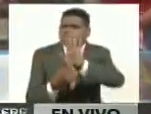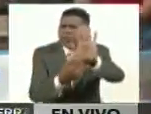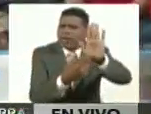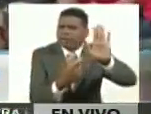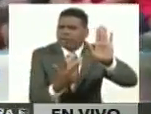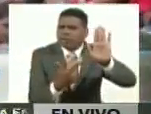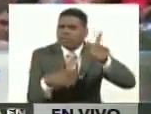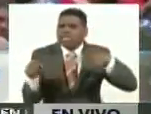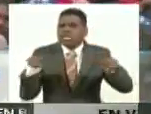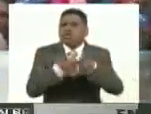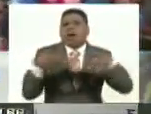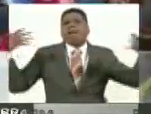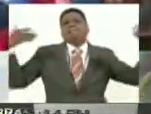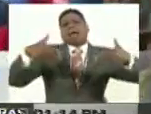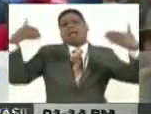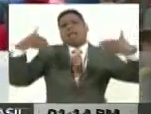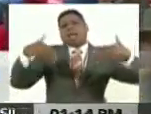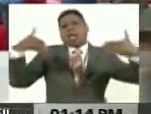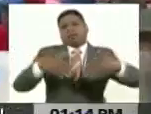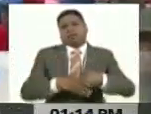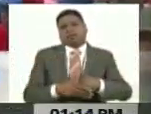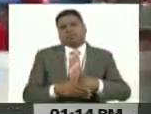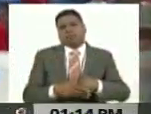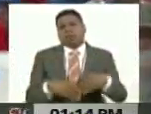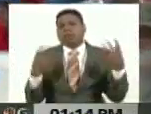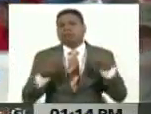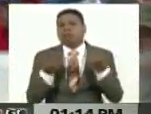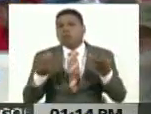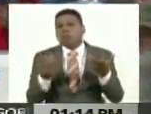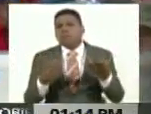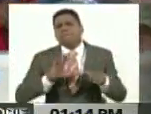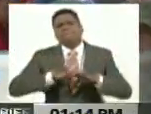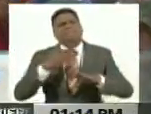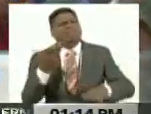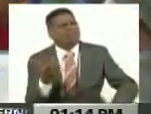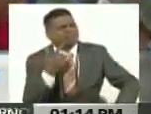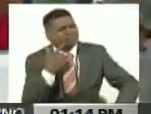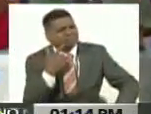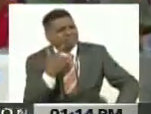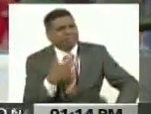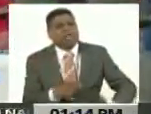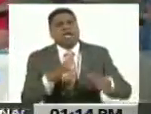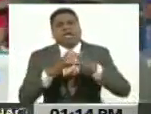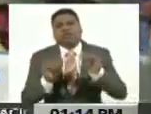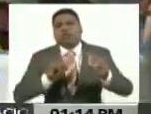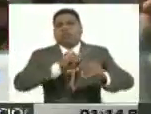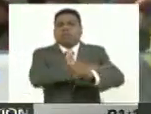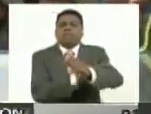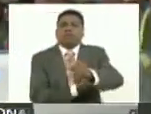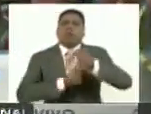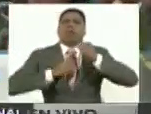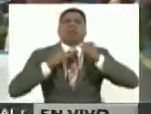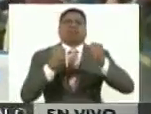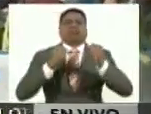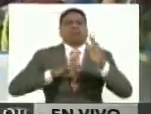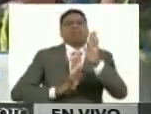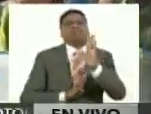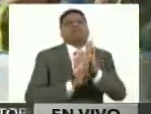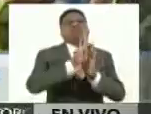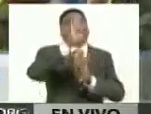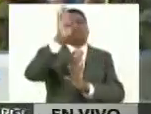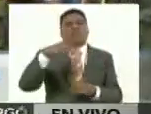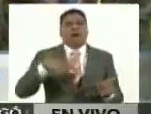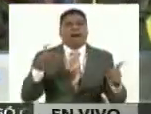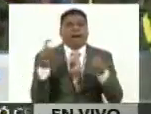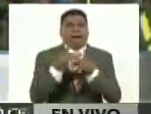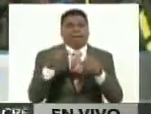¿Como delincuentes? ¿Como bandoleros? ¿Para qué? Para que se perpetuara en el poder una clase política adeco